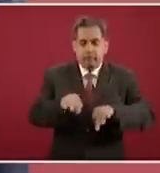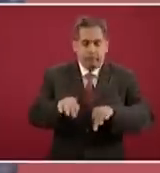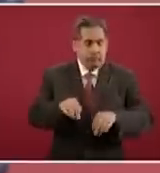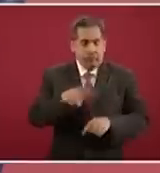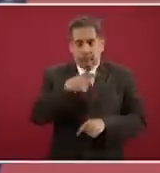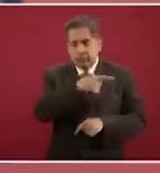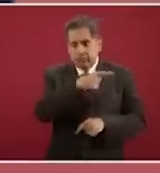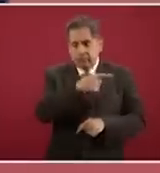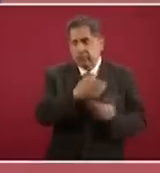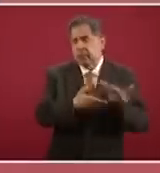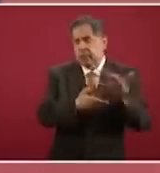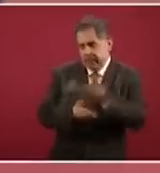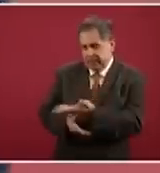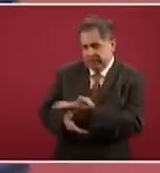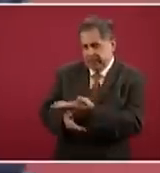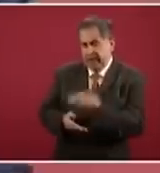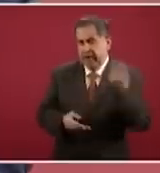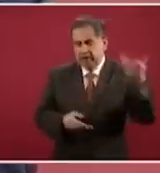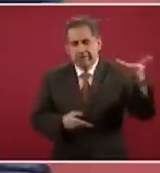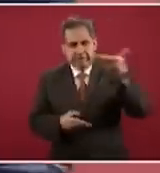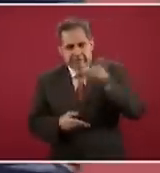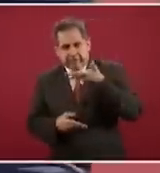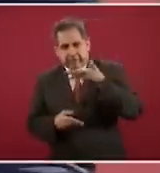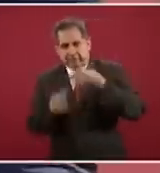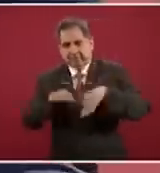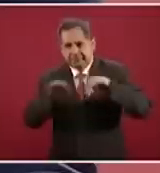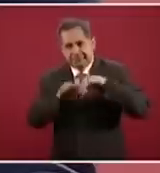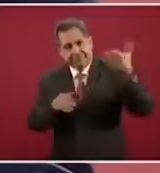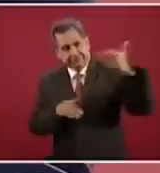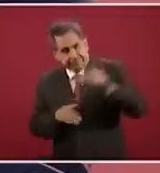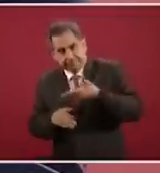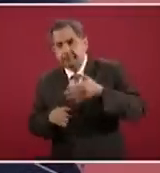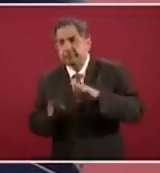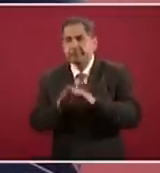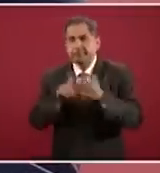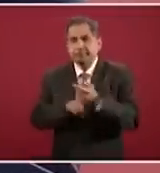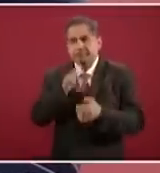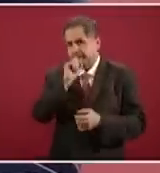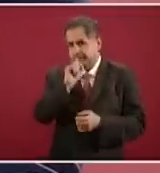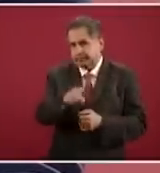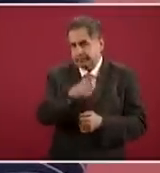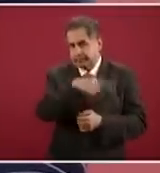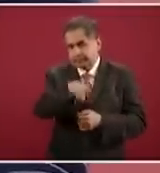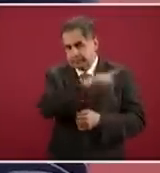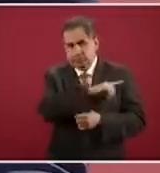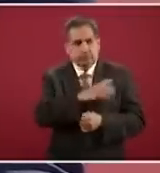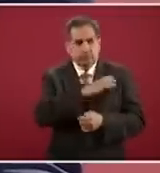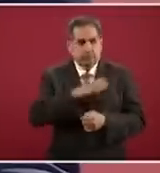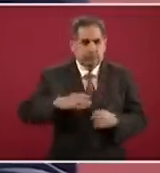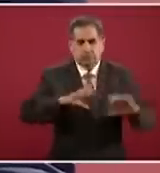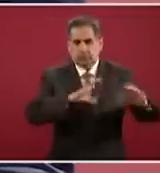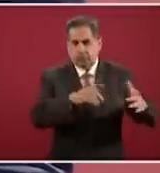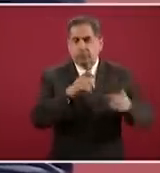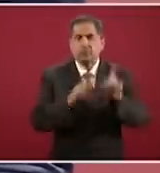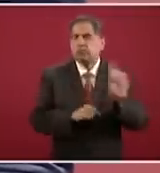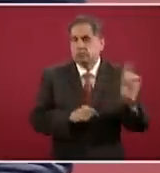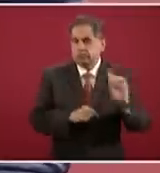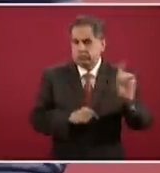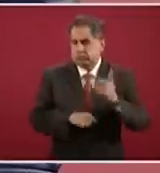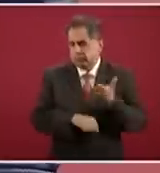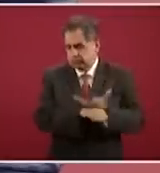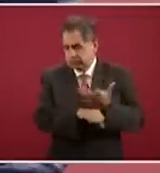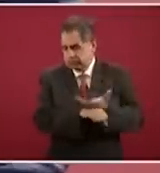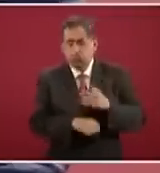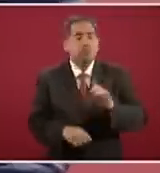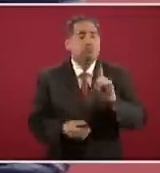que era la petición principal de los legisladores demócratas y